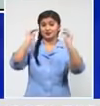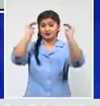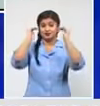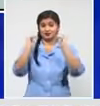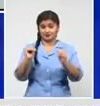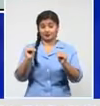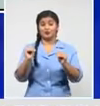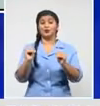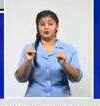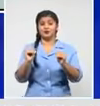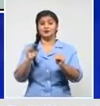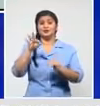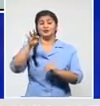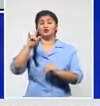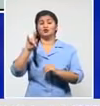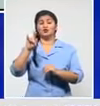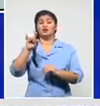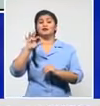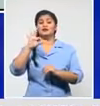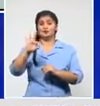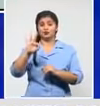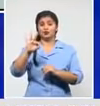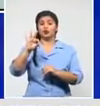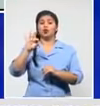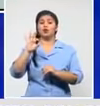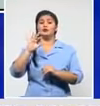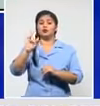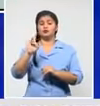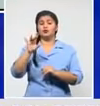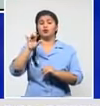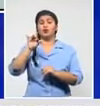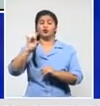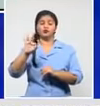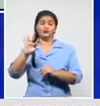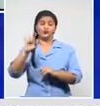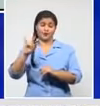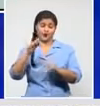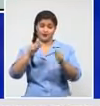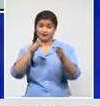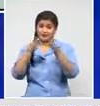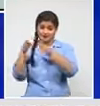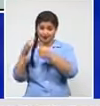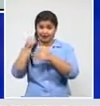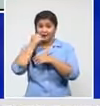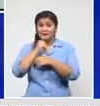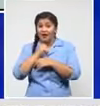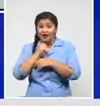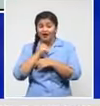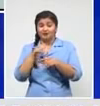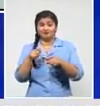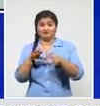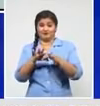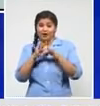superior al de los Estados Unidos. Y el más alto de todo, España, con 904